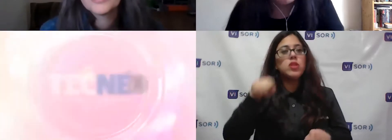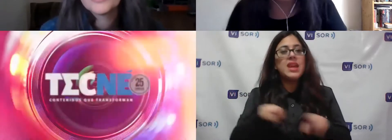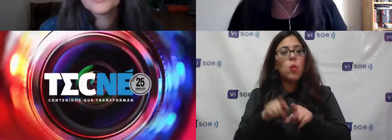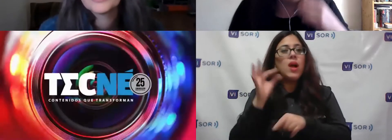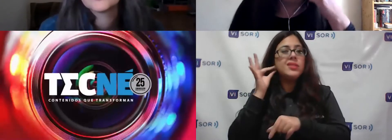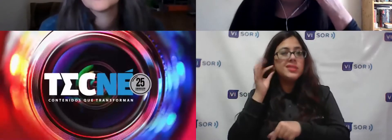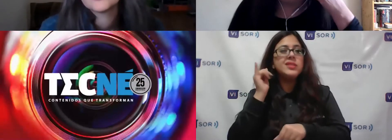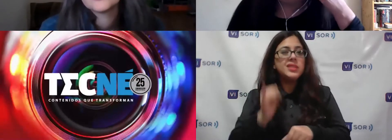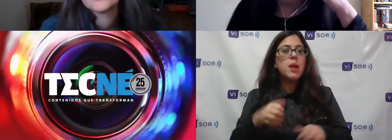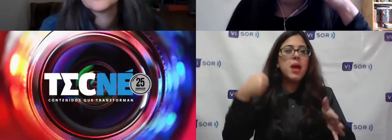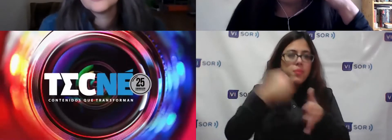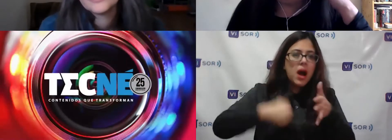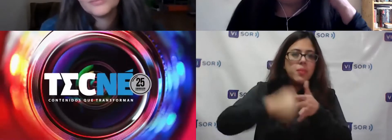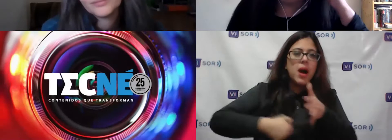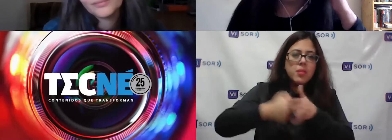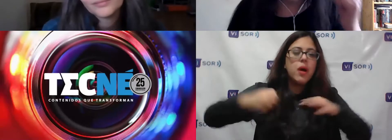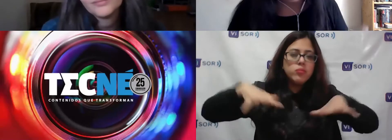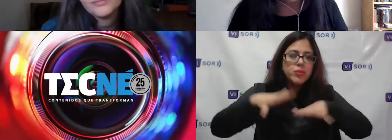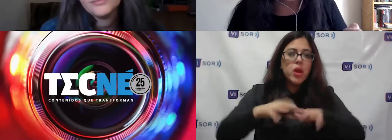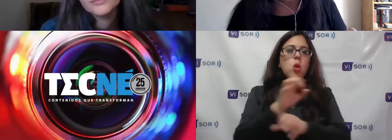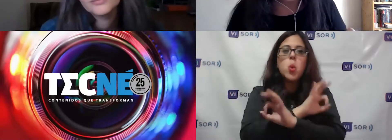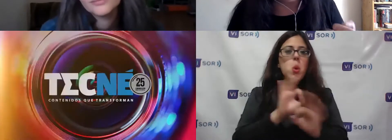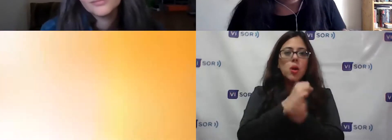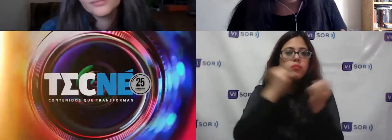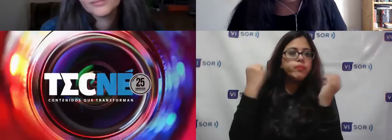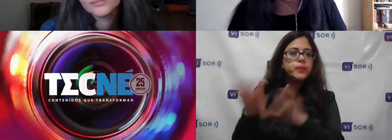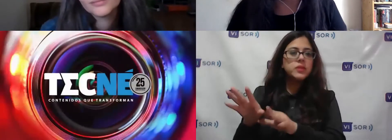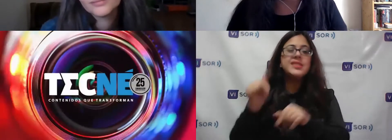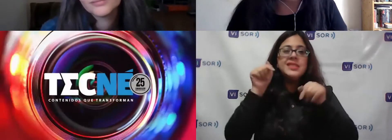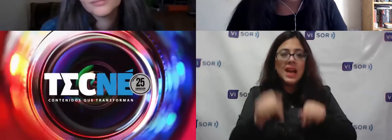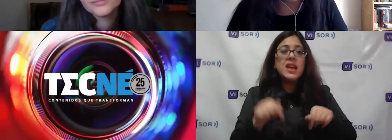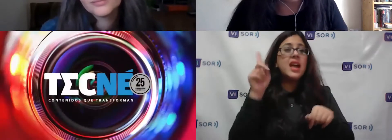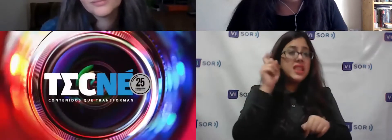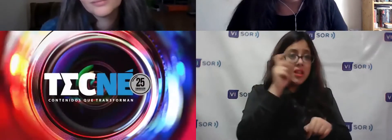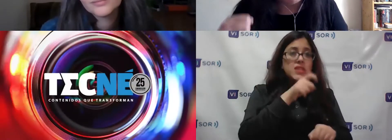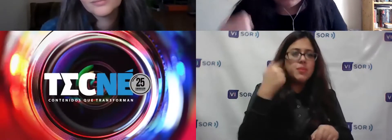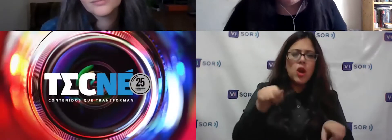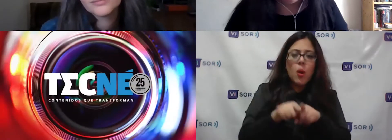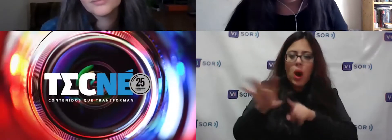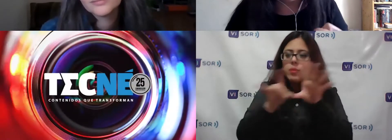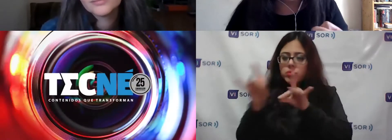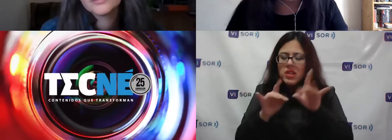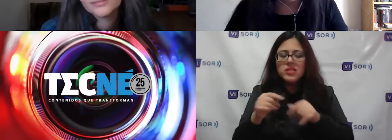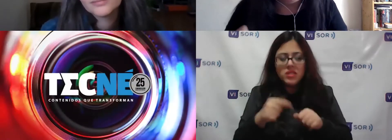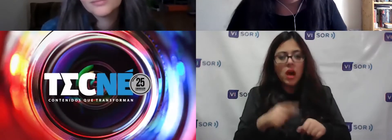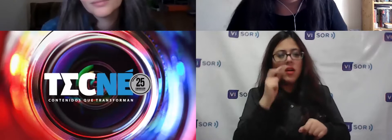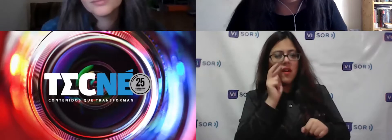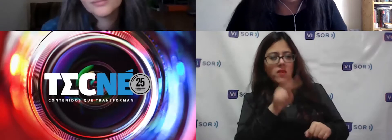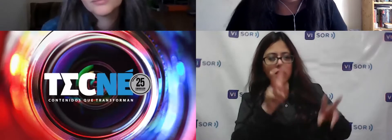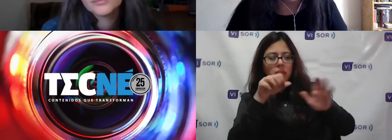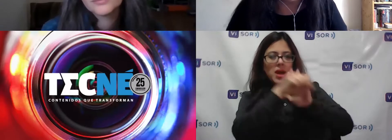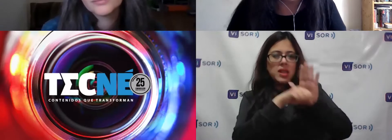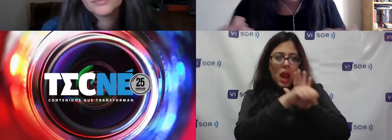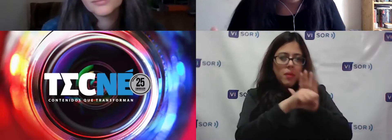abandonó y nada y en ese camino fue duro pero fue encontrando la película fue encontrando padre